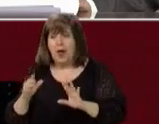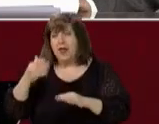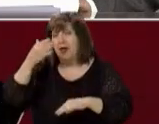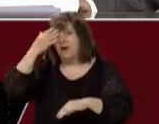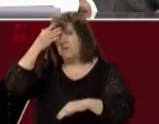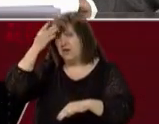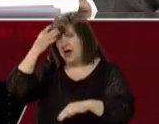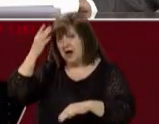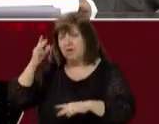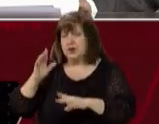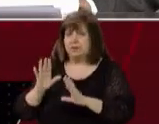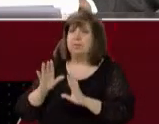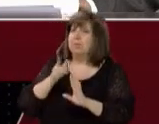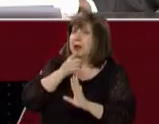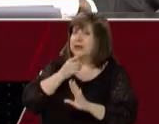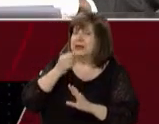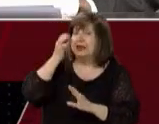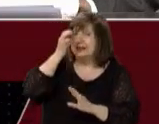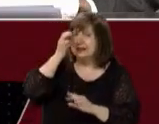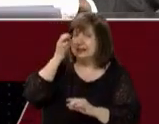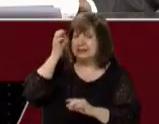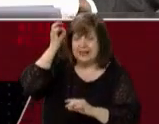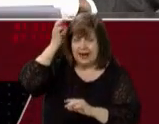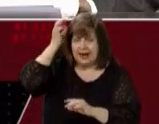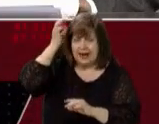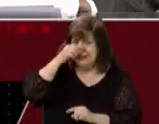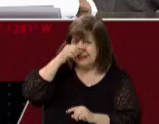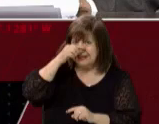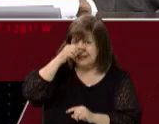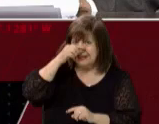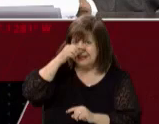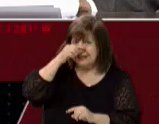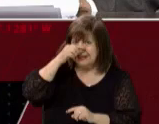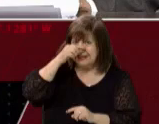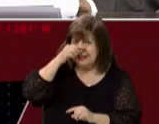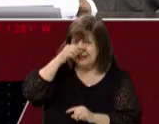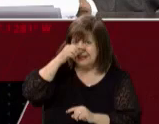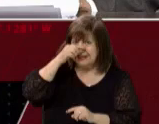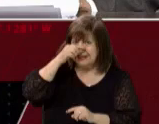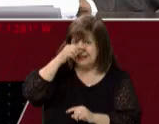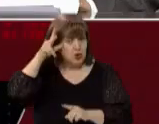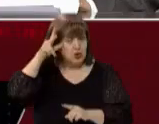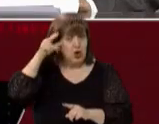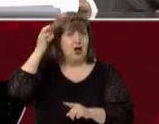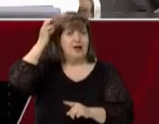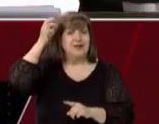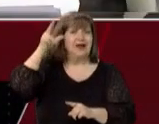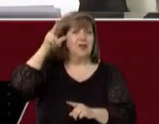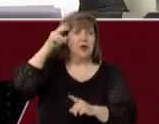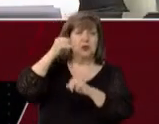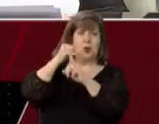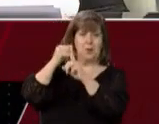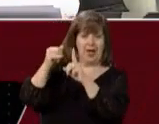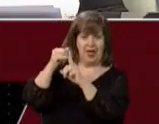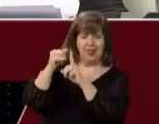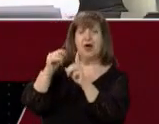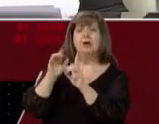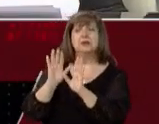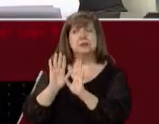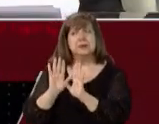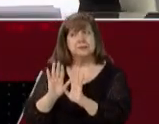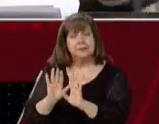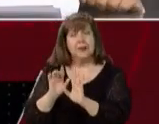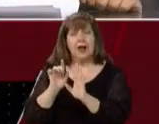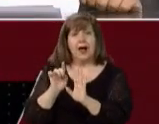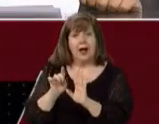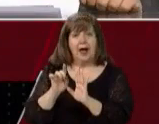algunos registros febriles de 37,5, 38, 38,5 de temperatura, y uno siempre recomienda ahí,